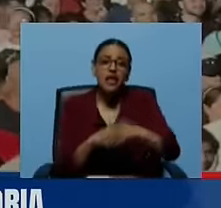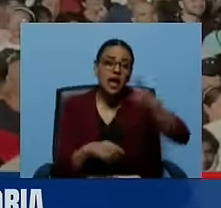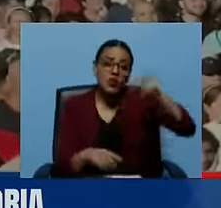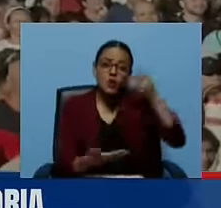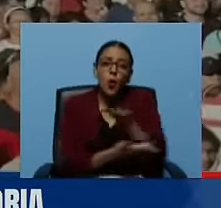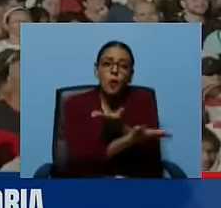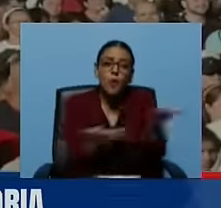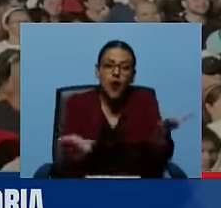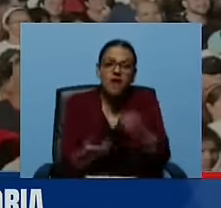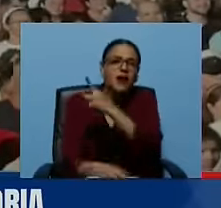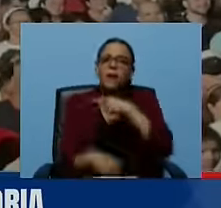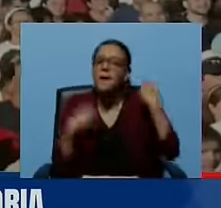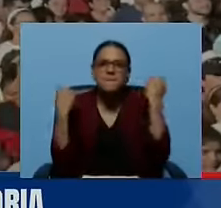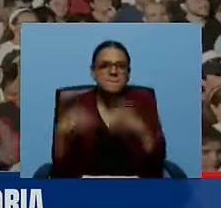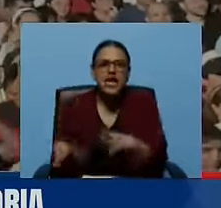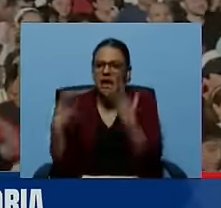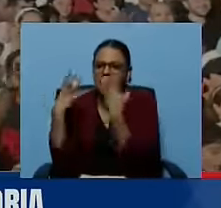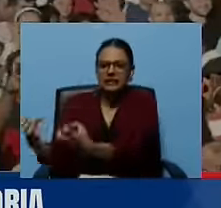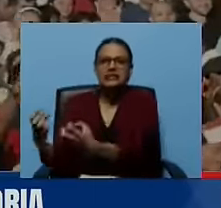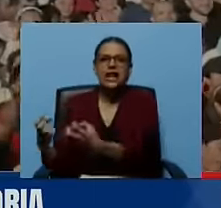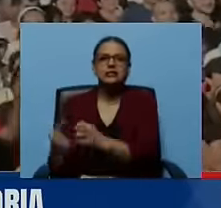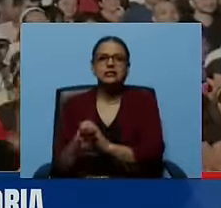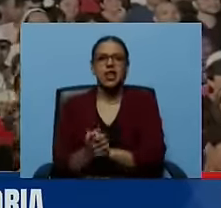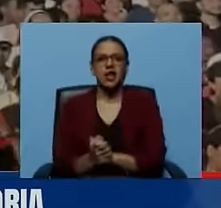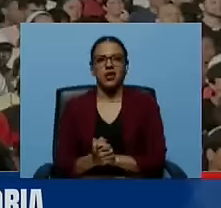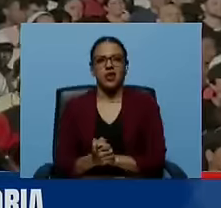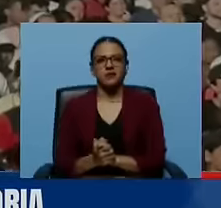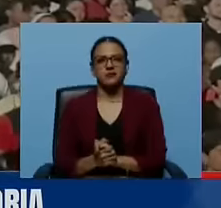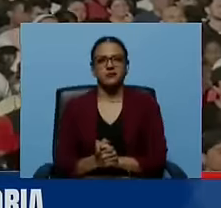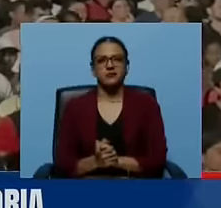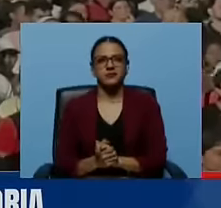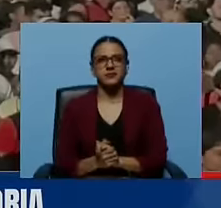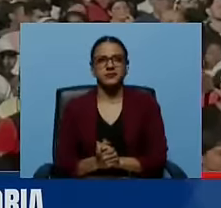pueblo, se seca, compadre.